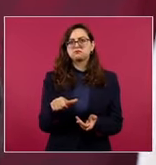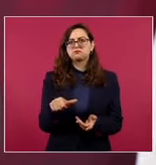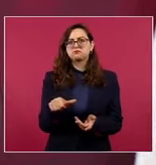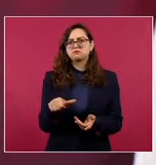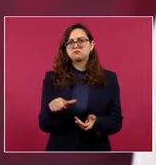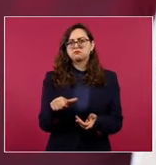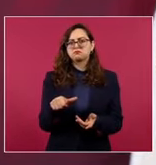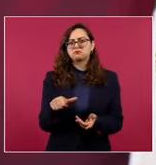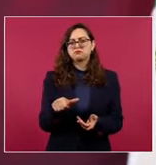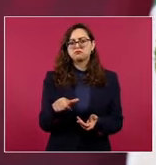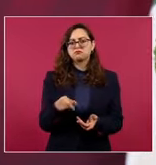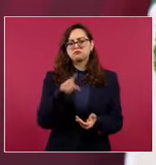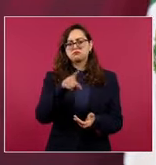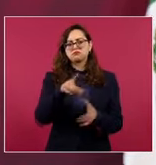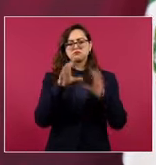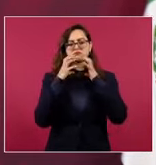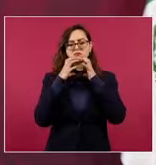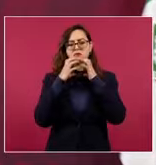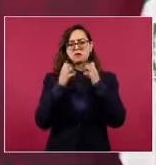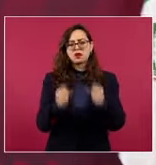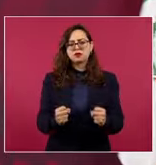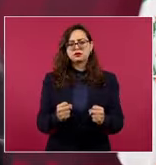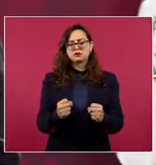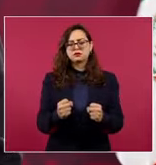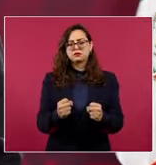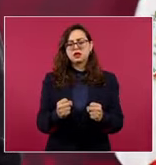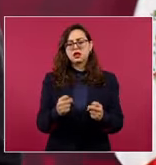del fusilamiento de Maximiliano y de la